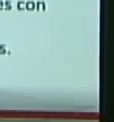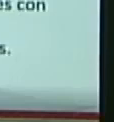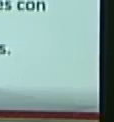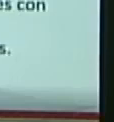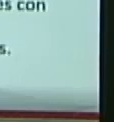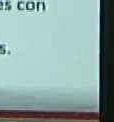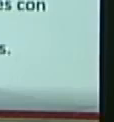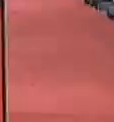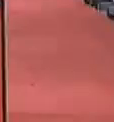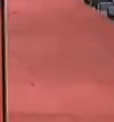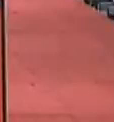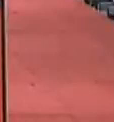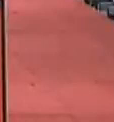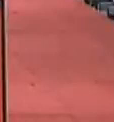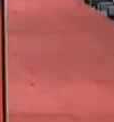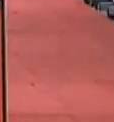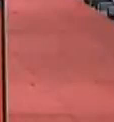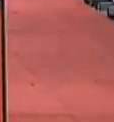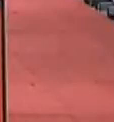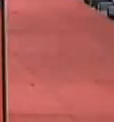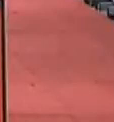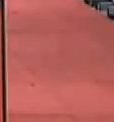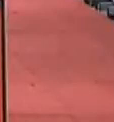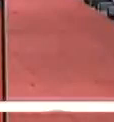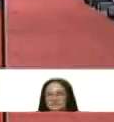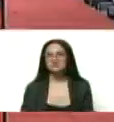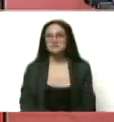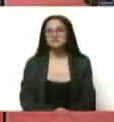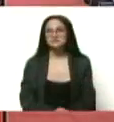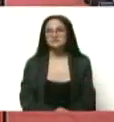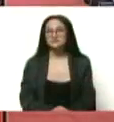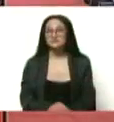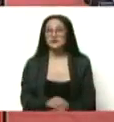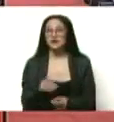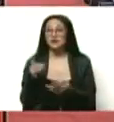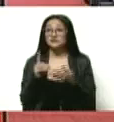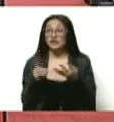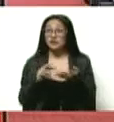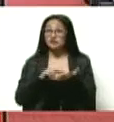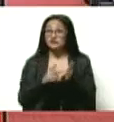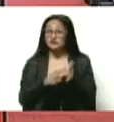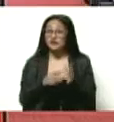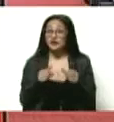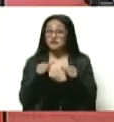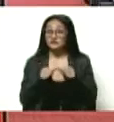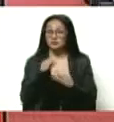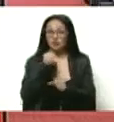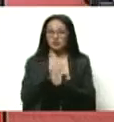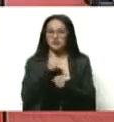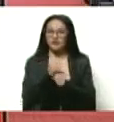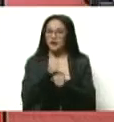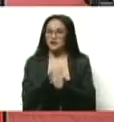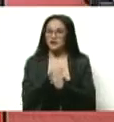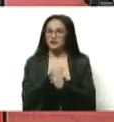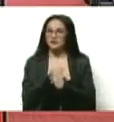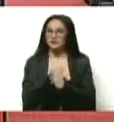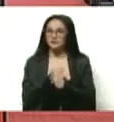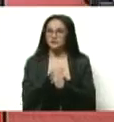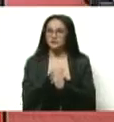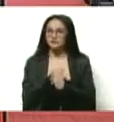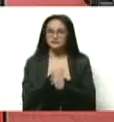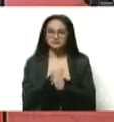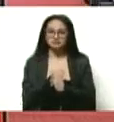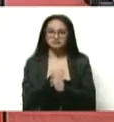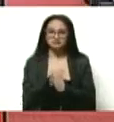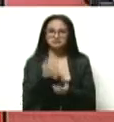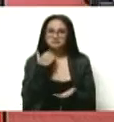teléfonos. Esto es importantísimo porque con ese dato nosotros vamos a trabajar constantemente.